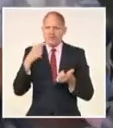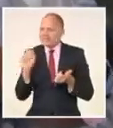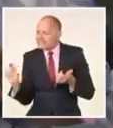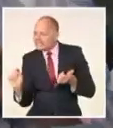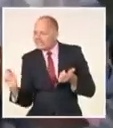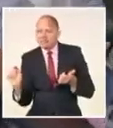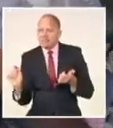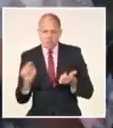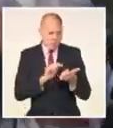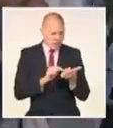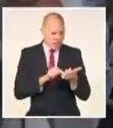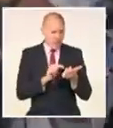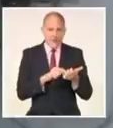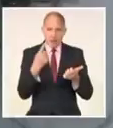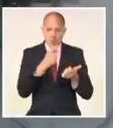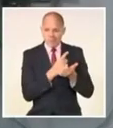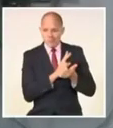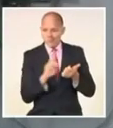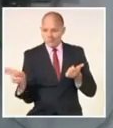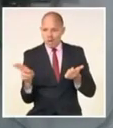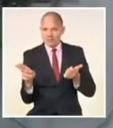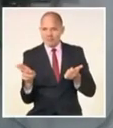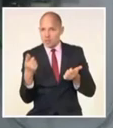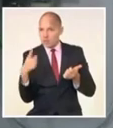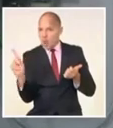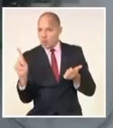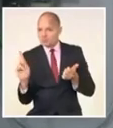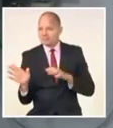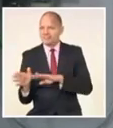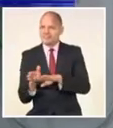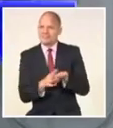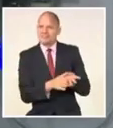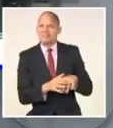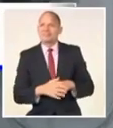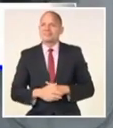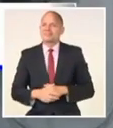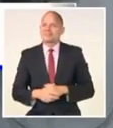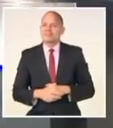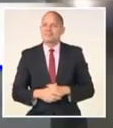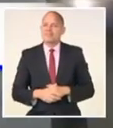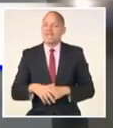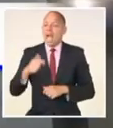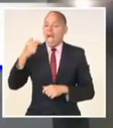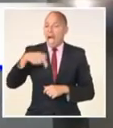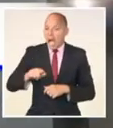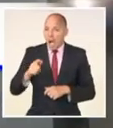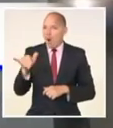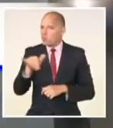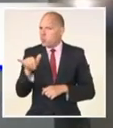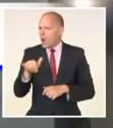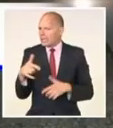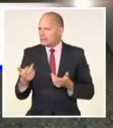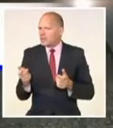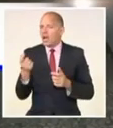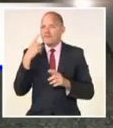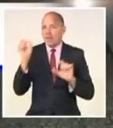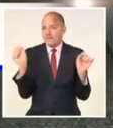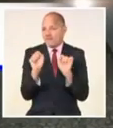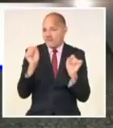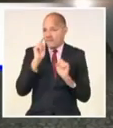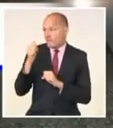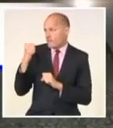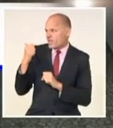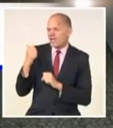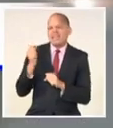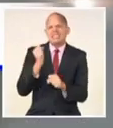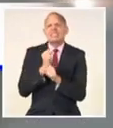casa esté programado que no se encienda ninguna luz. Estamos desarrollando productos que trabajan con biogás, como es el refrigerador, como es